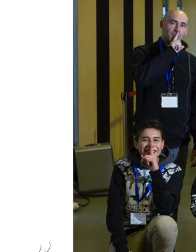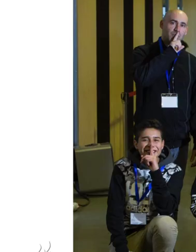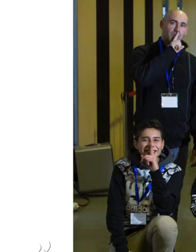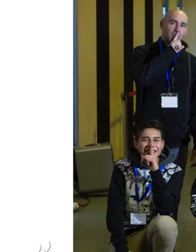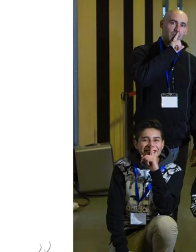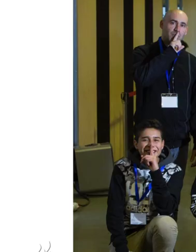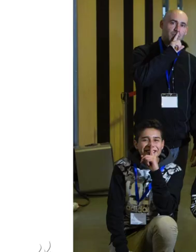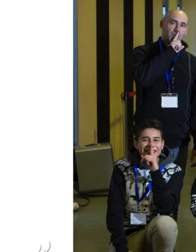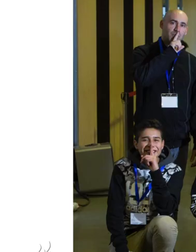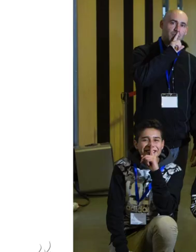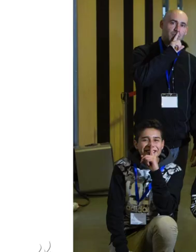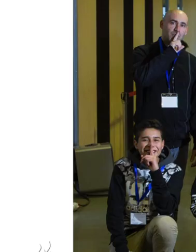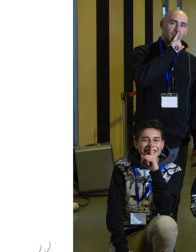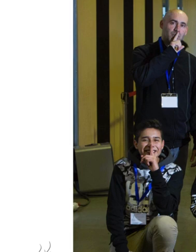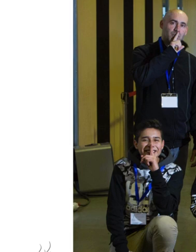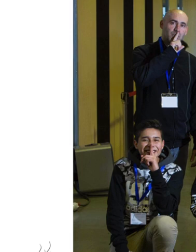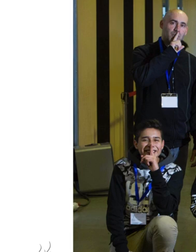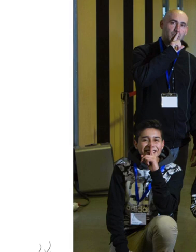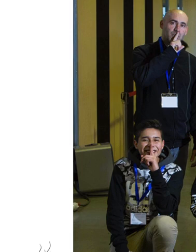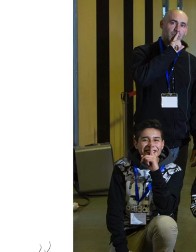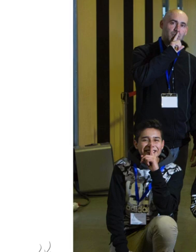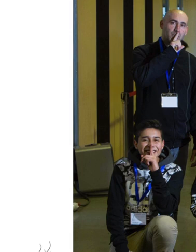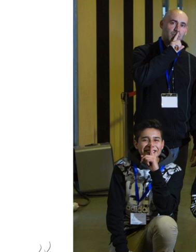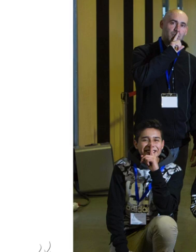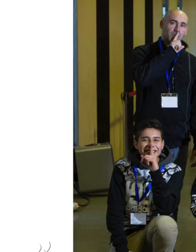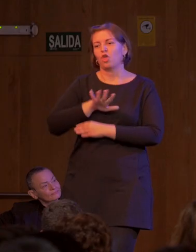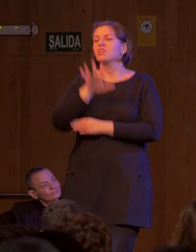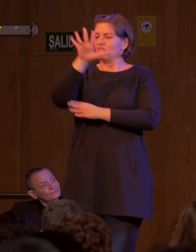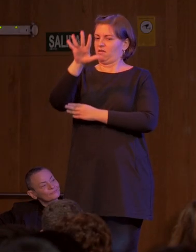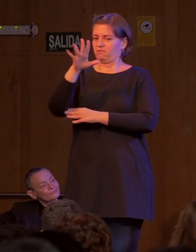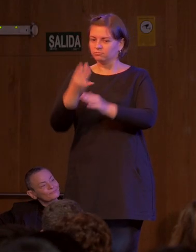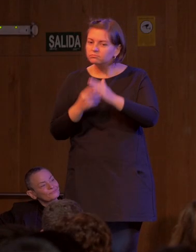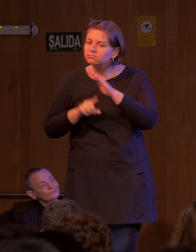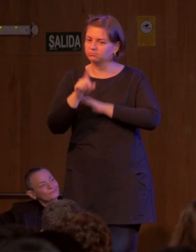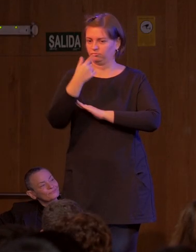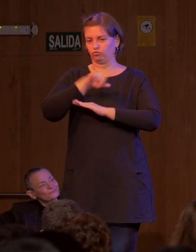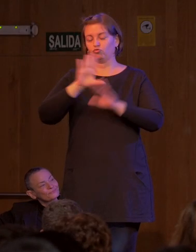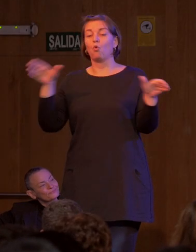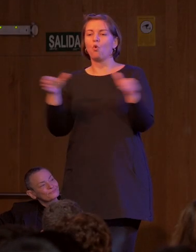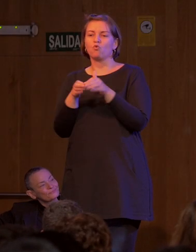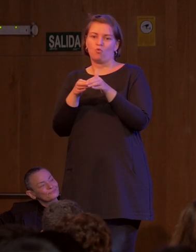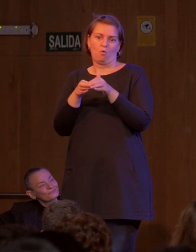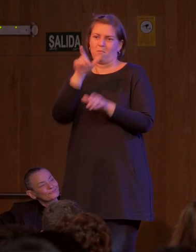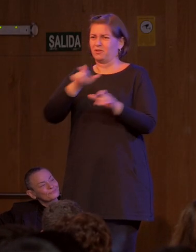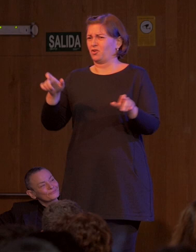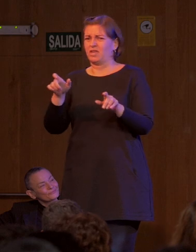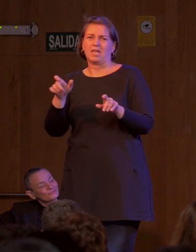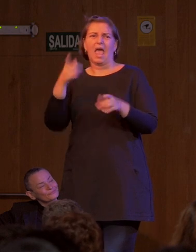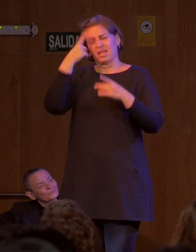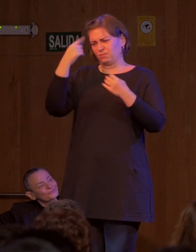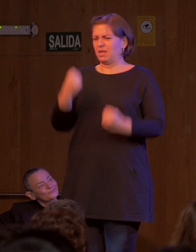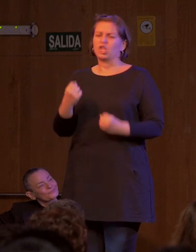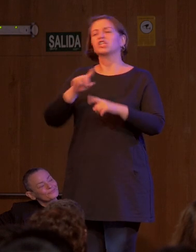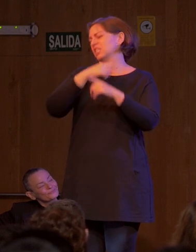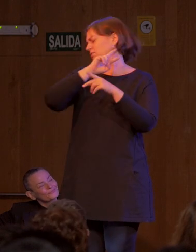que desarrollamos entre las más de las 100 propuestas recibidas. Y al mismo nos apuntamos un grupo multidisciplinar, que es lo rico de estos laboratorios, porque